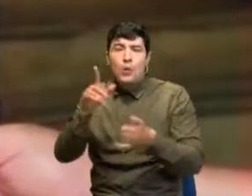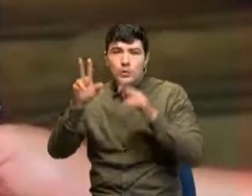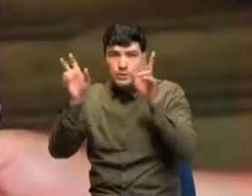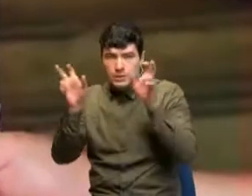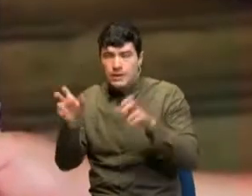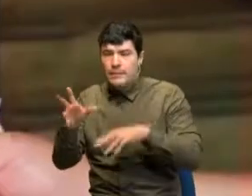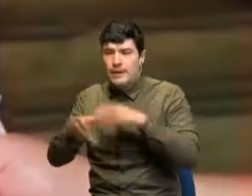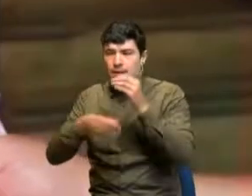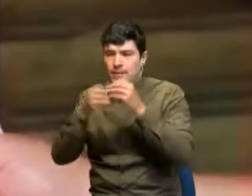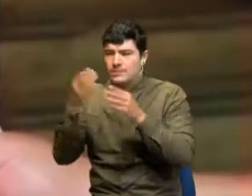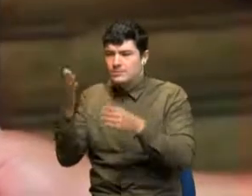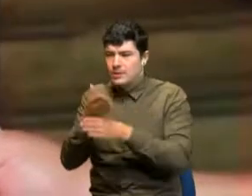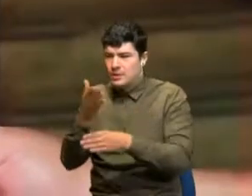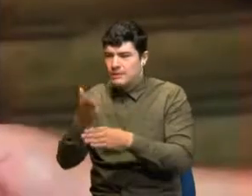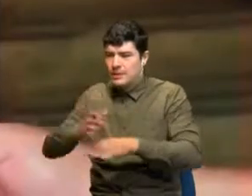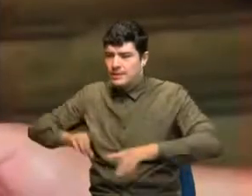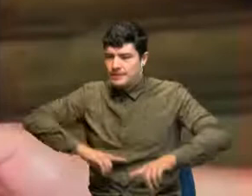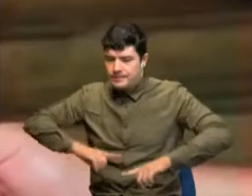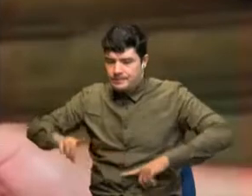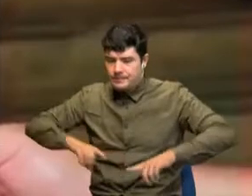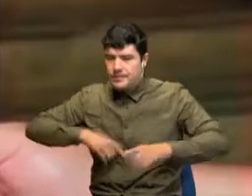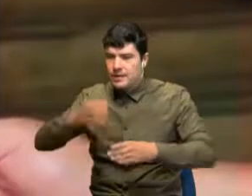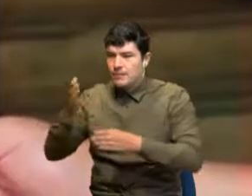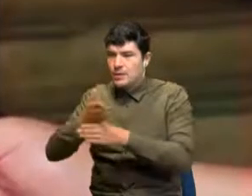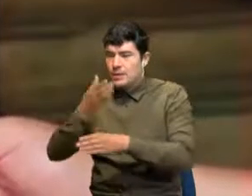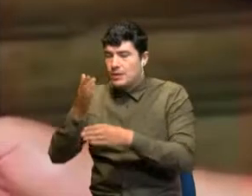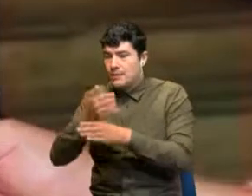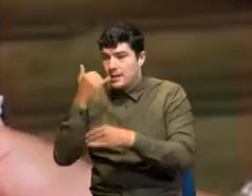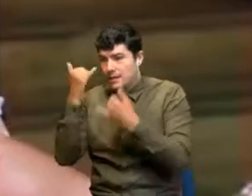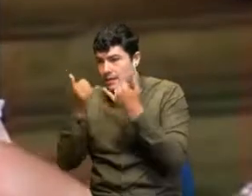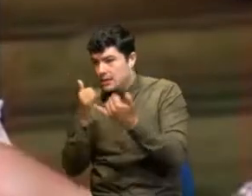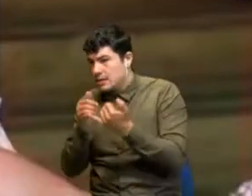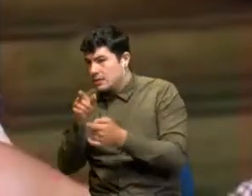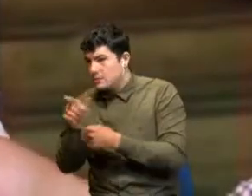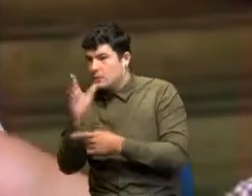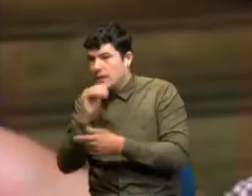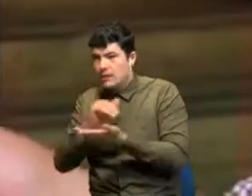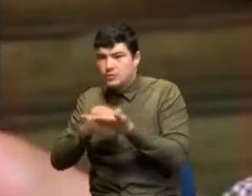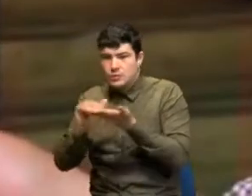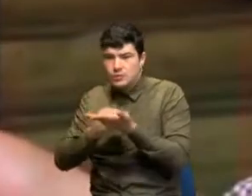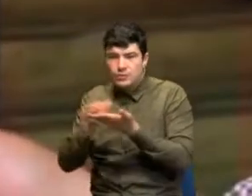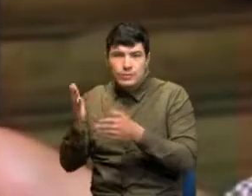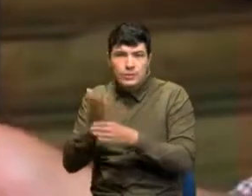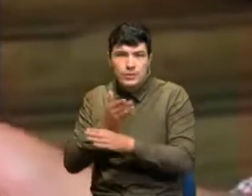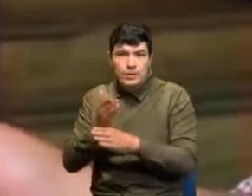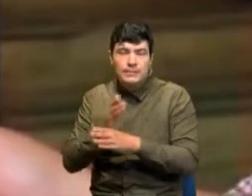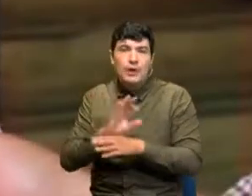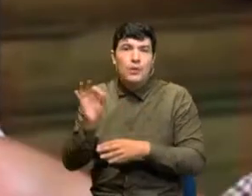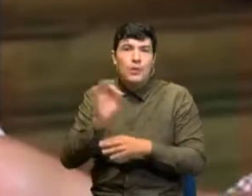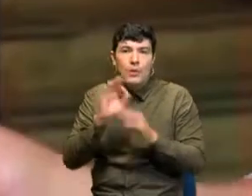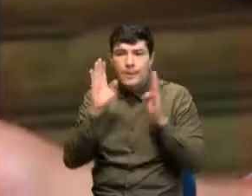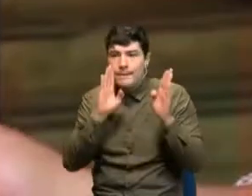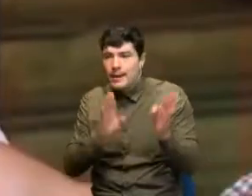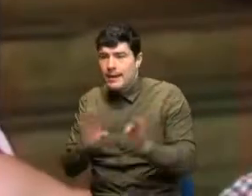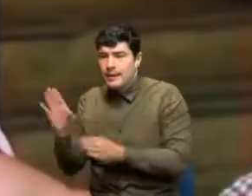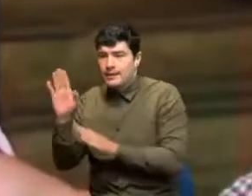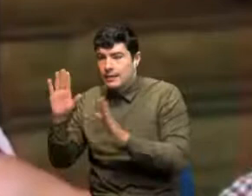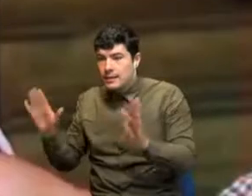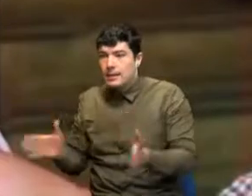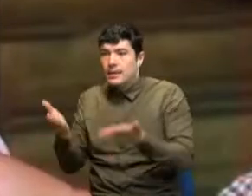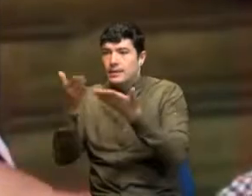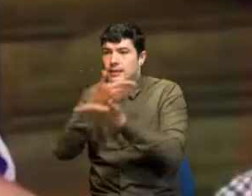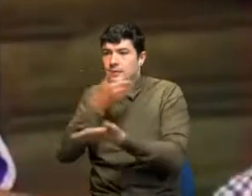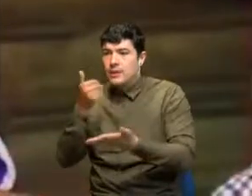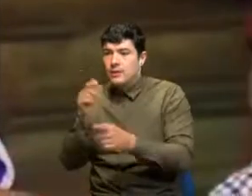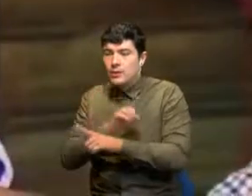administrativos por problemas de hallazgos que no se han cerrado por planes de mejora que no han